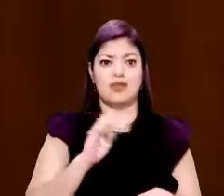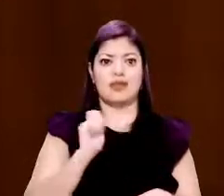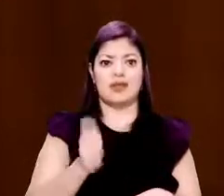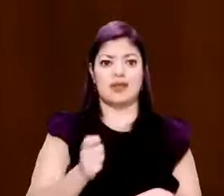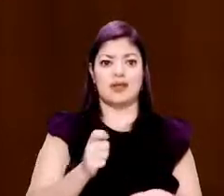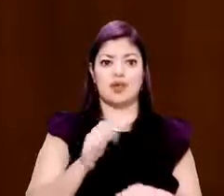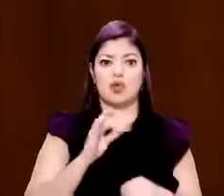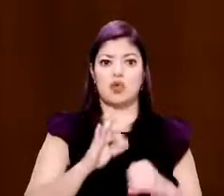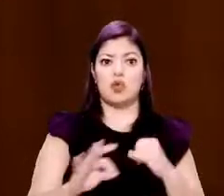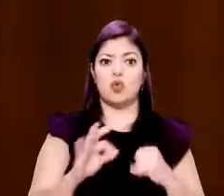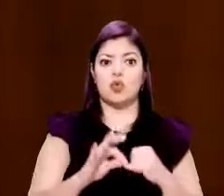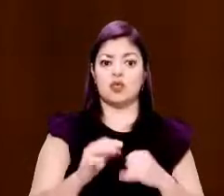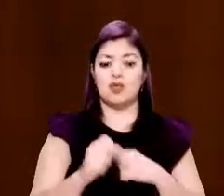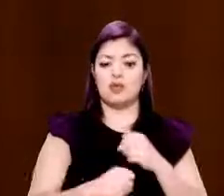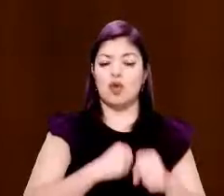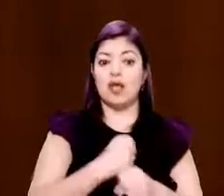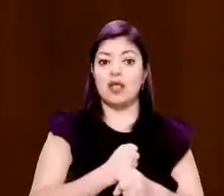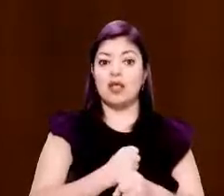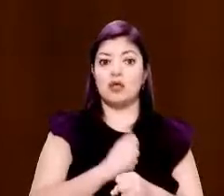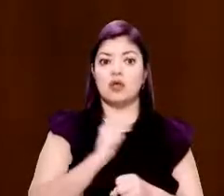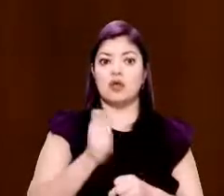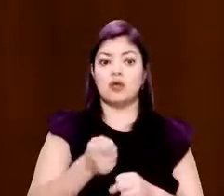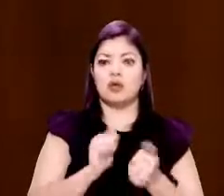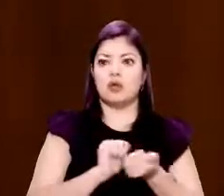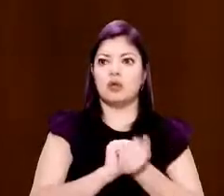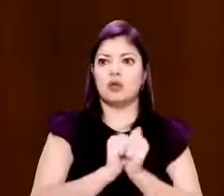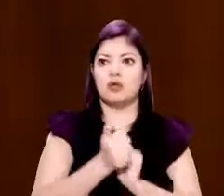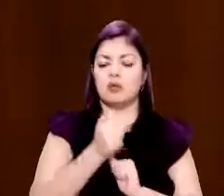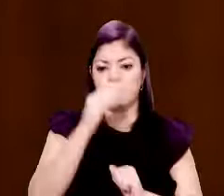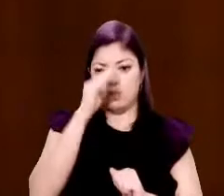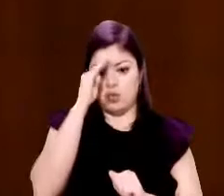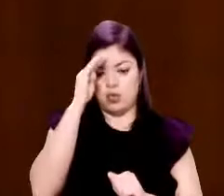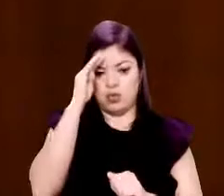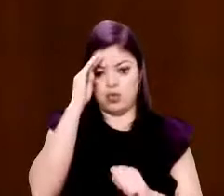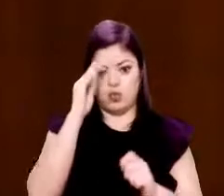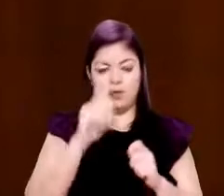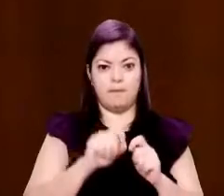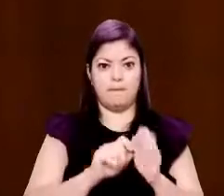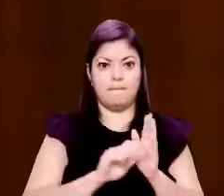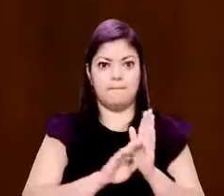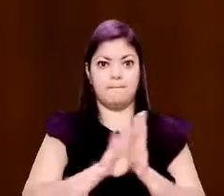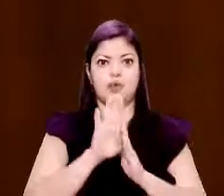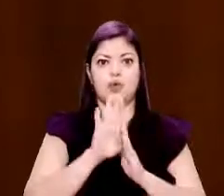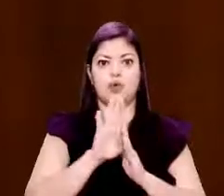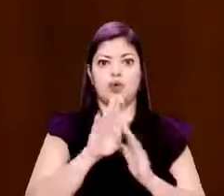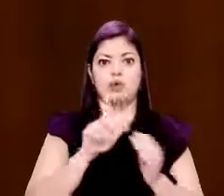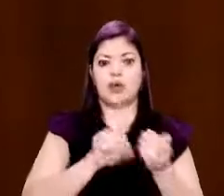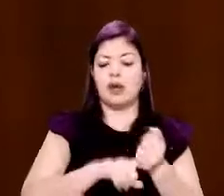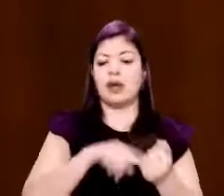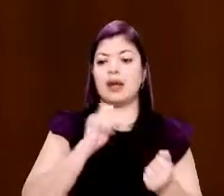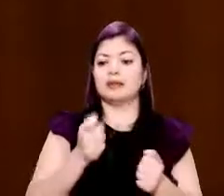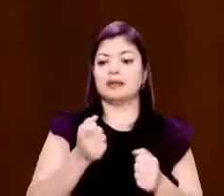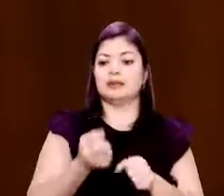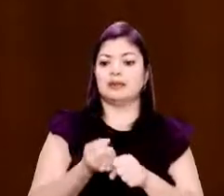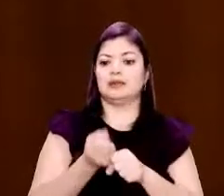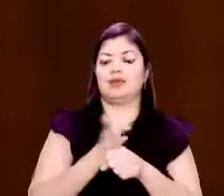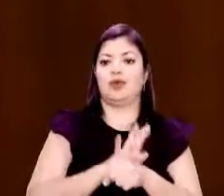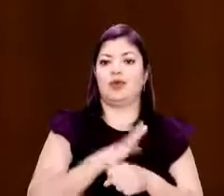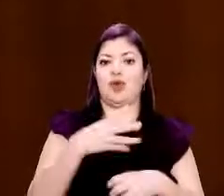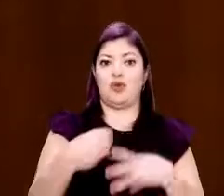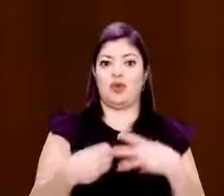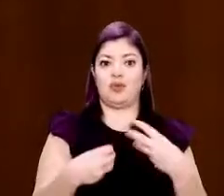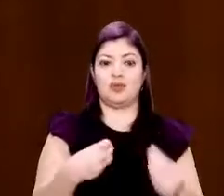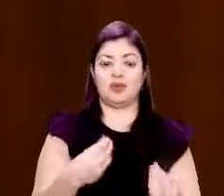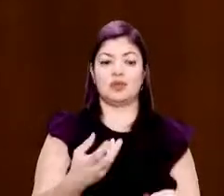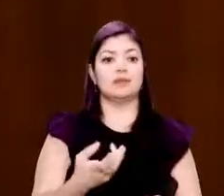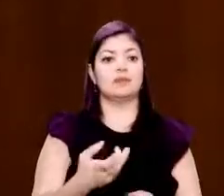año. Este indicador se disparó considerablemente a nivel nacional debido a la pandemia por COVID-19.